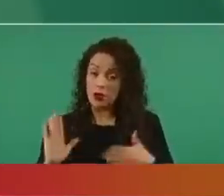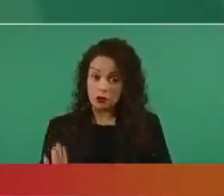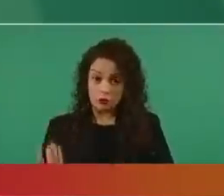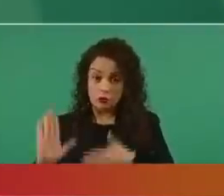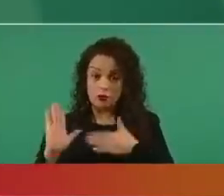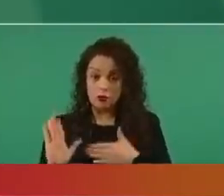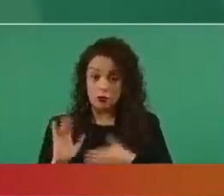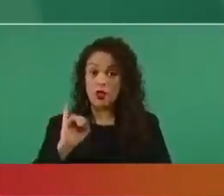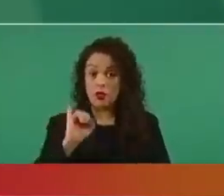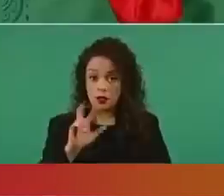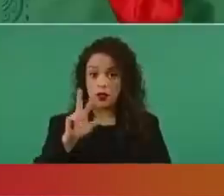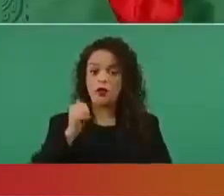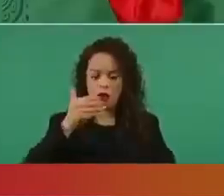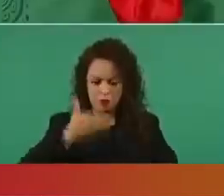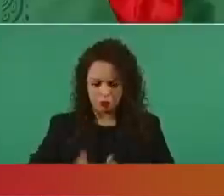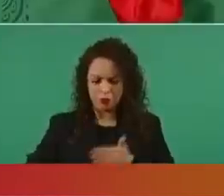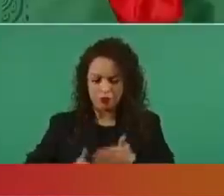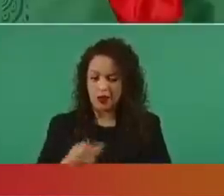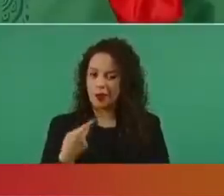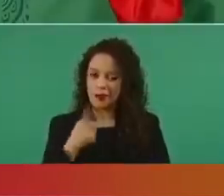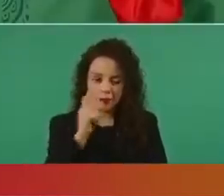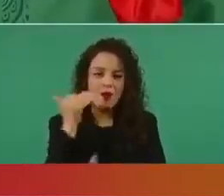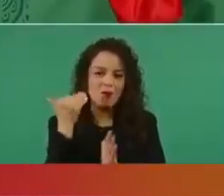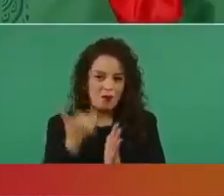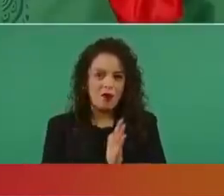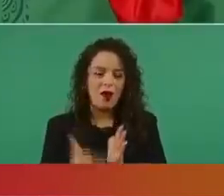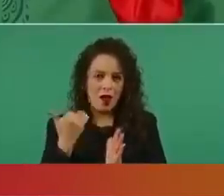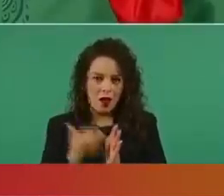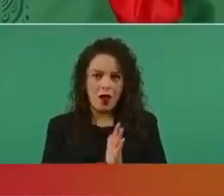pero falta, y vamos